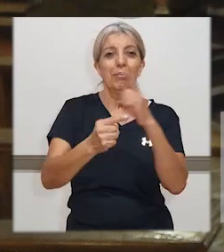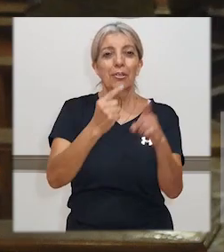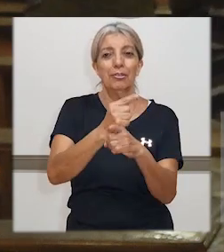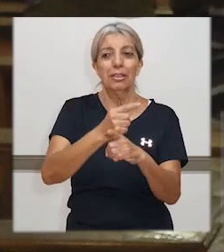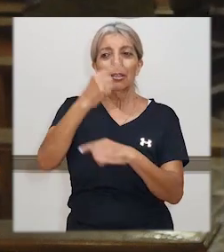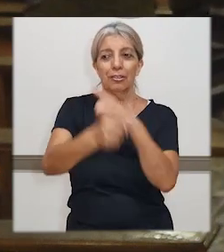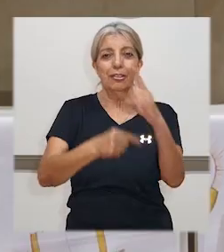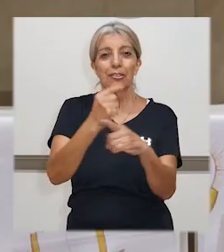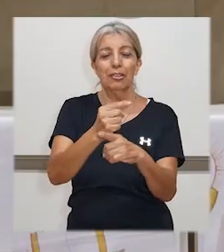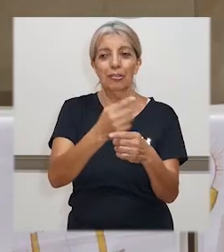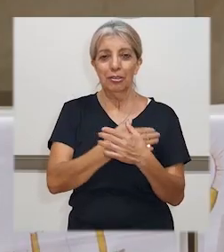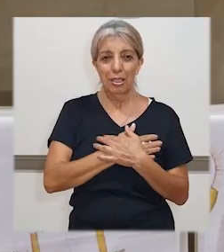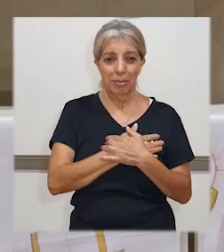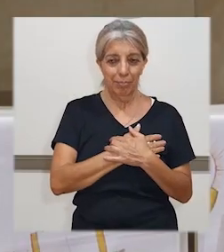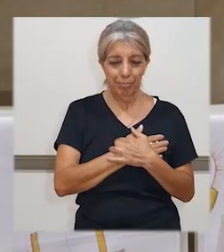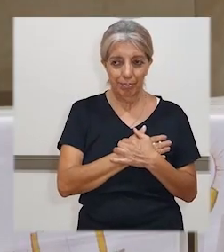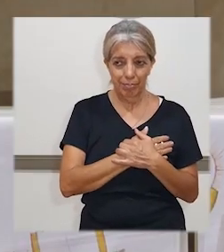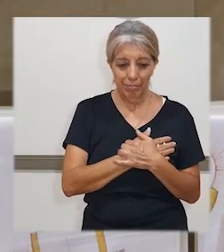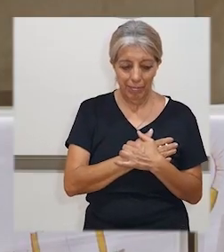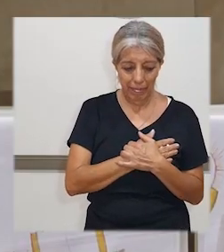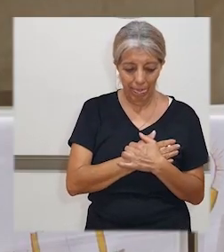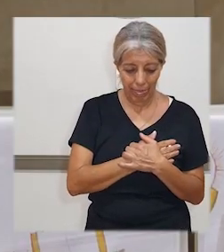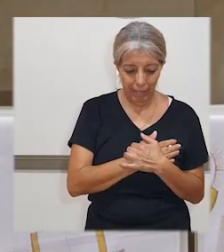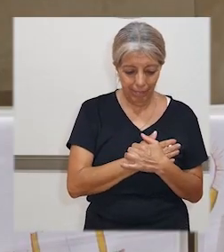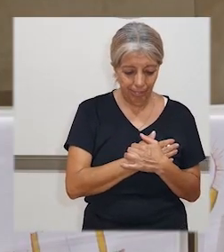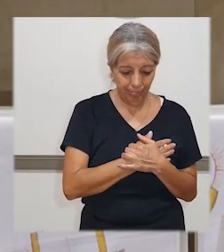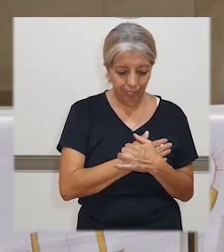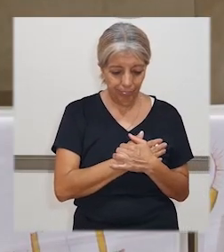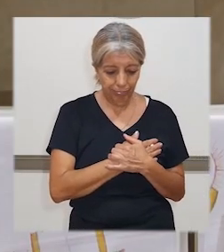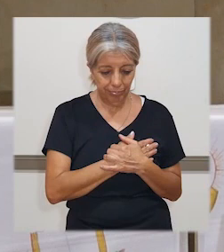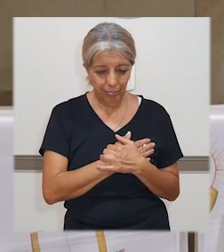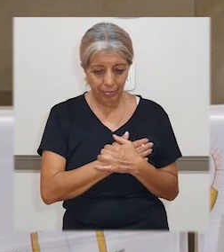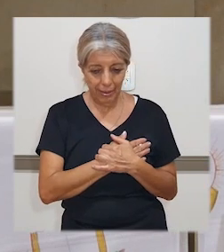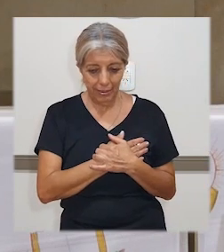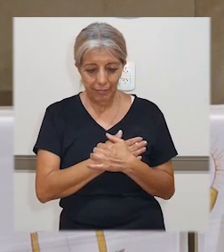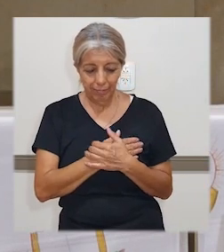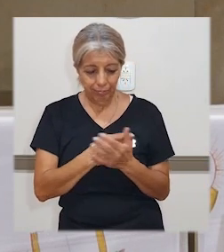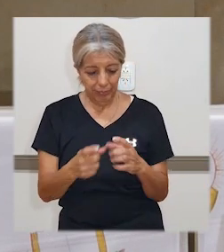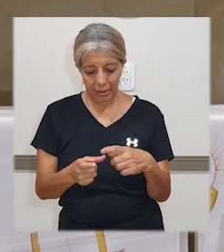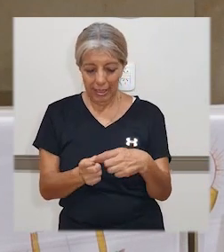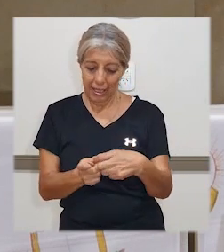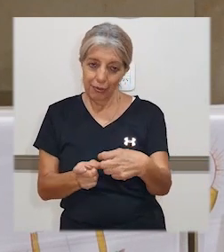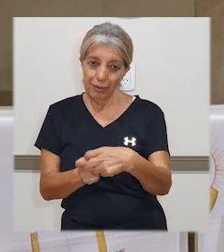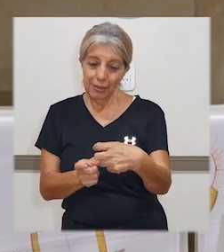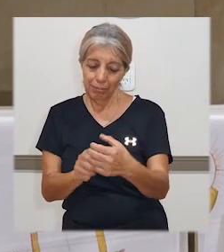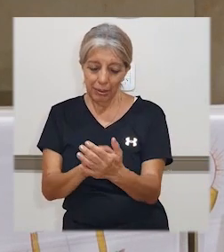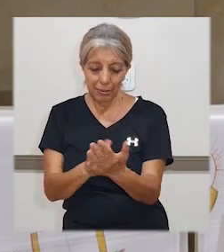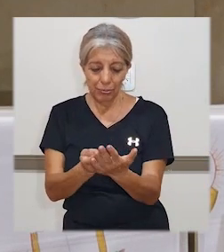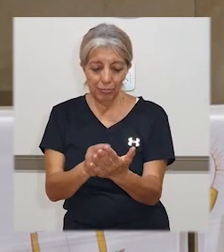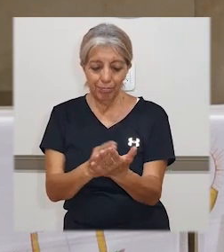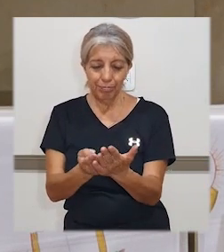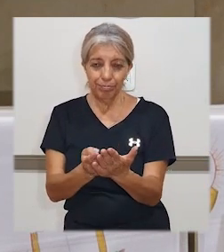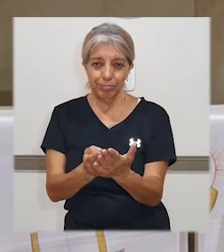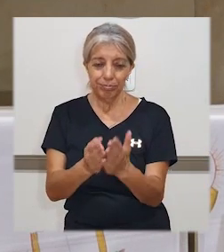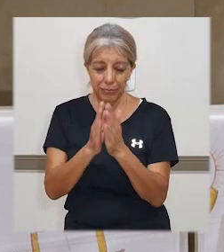Amén. Antes de la bendición vamos a tomar la estampa que está en los bancos y vamos a rezar la oración por